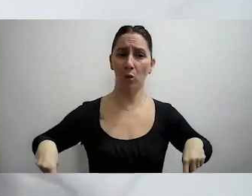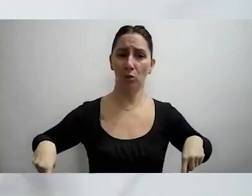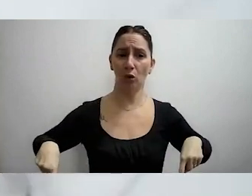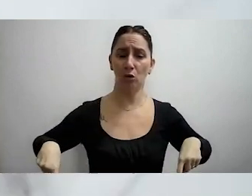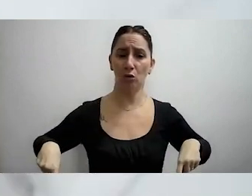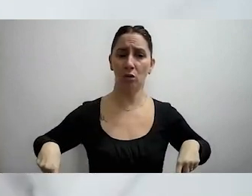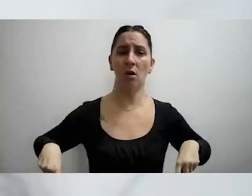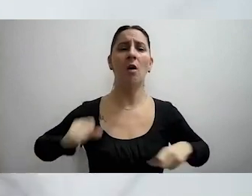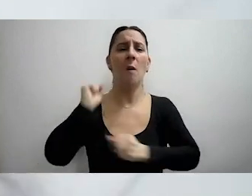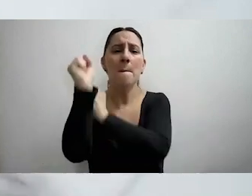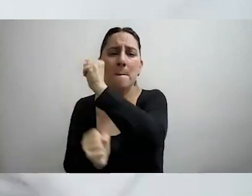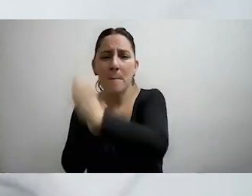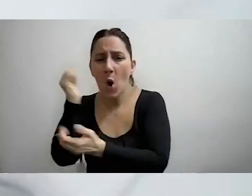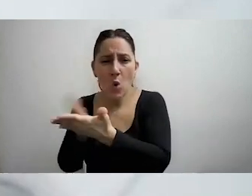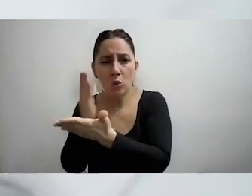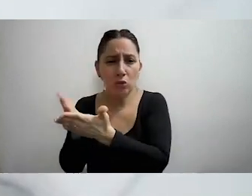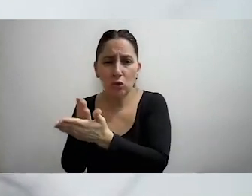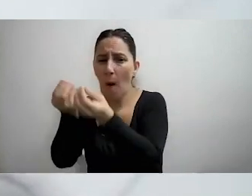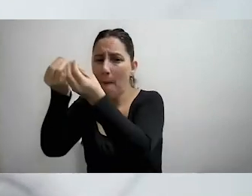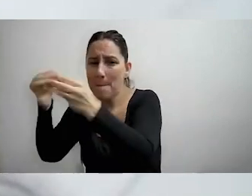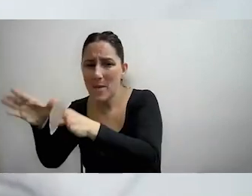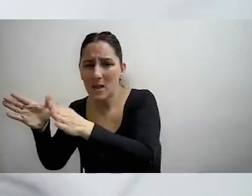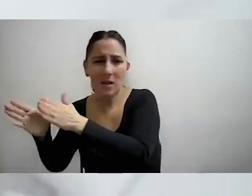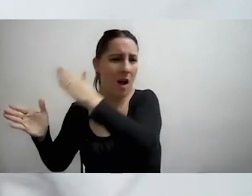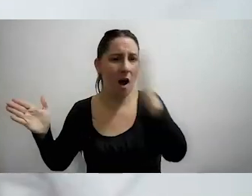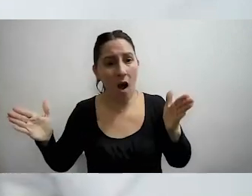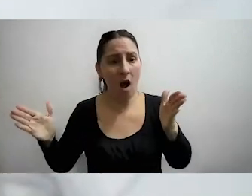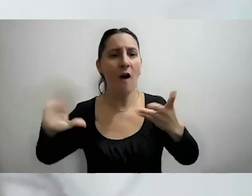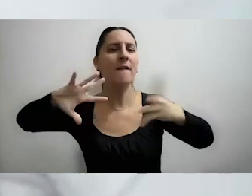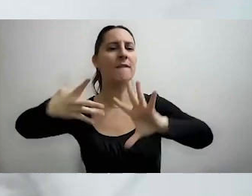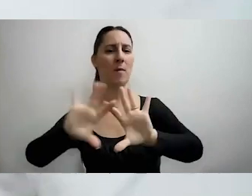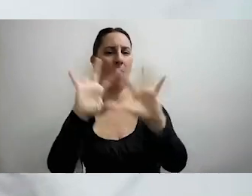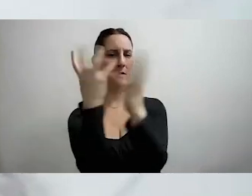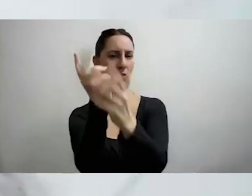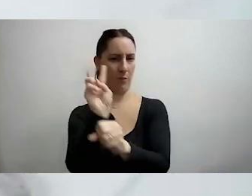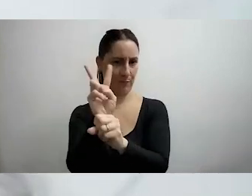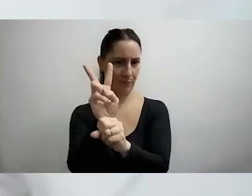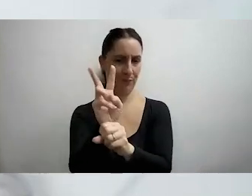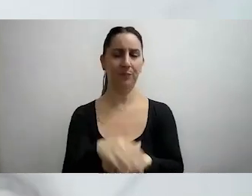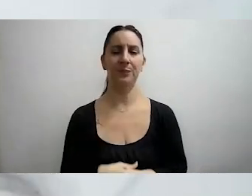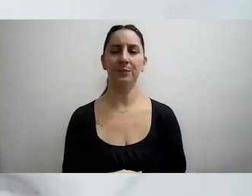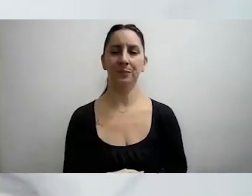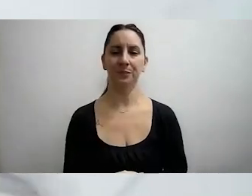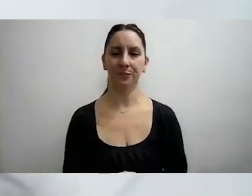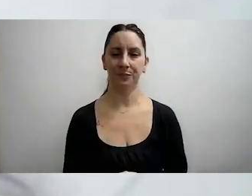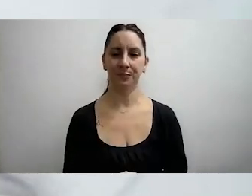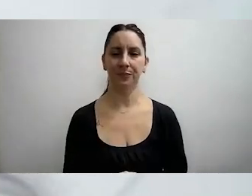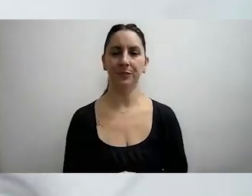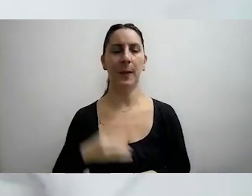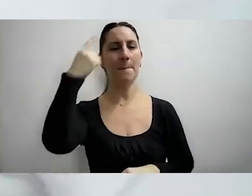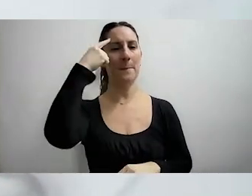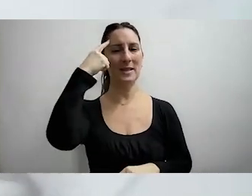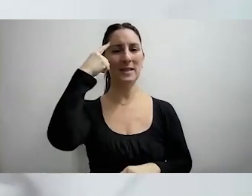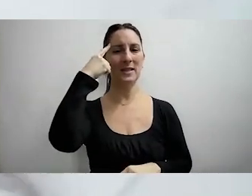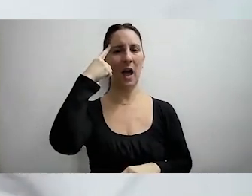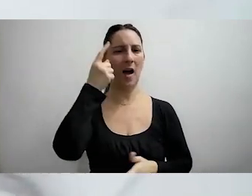toda la producción desde el principio hasta el final en forma sustentable. Y hablo de ubicarse en un lugar